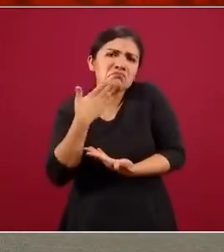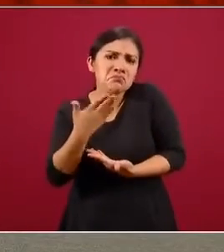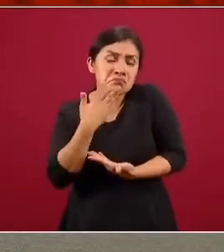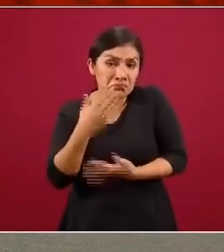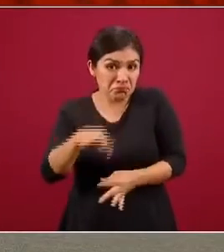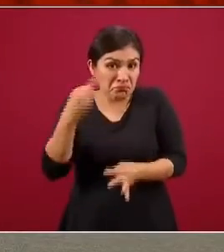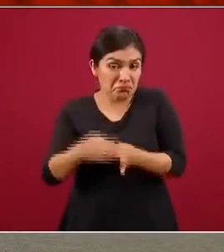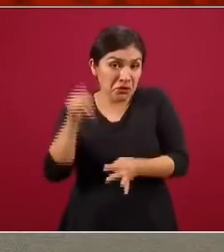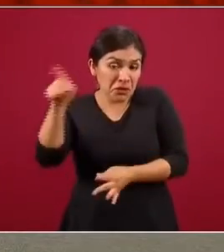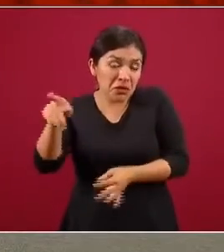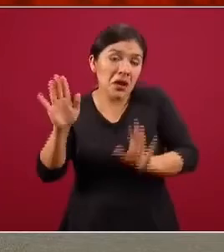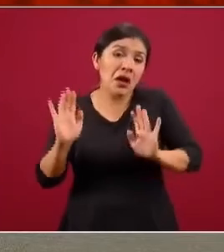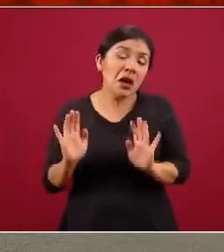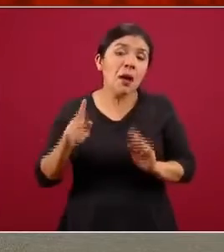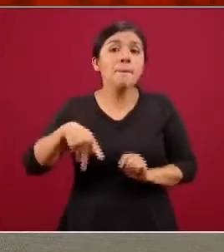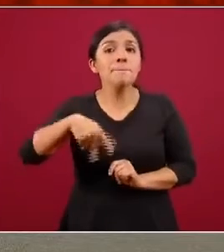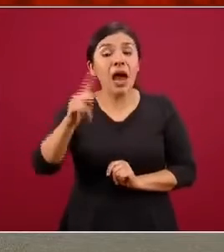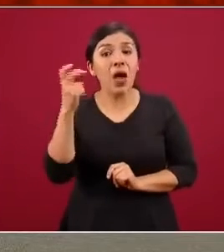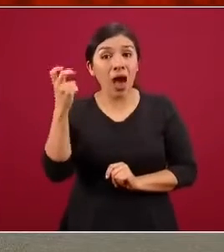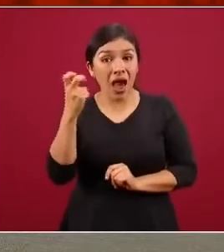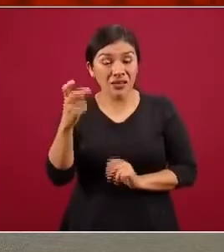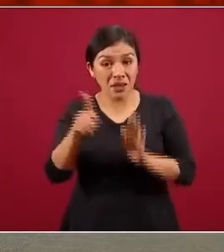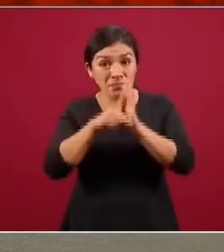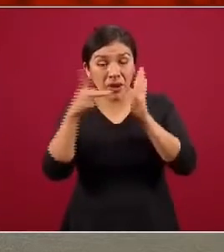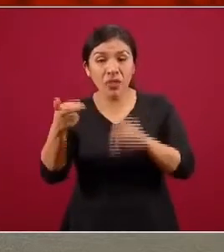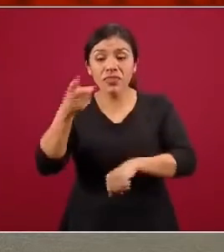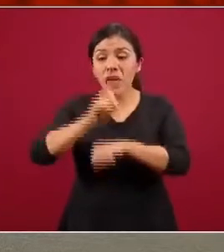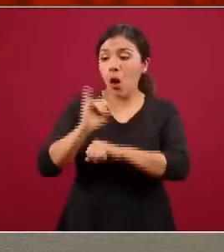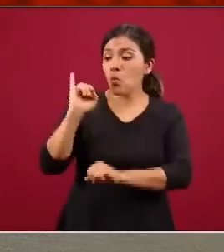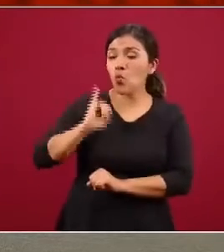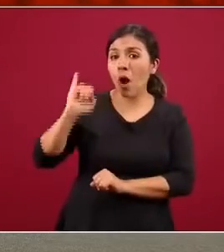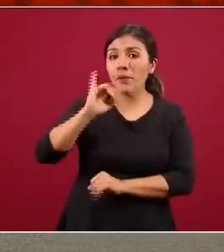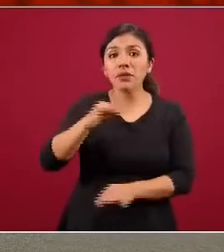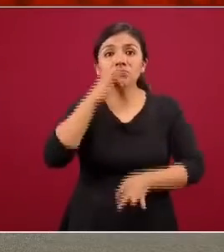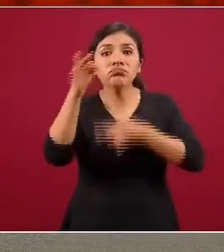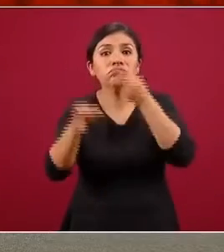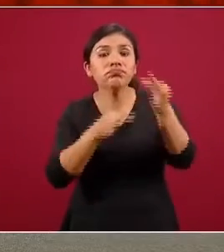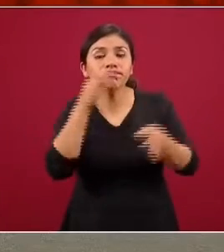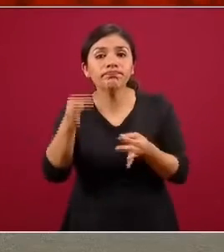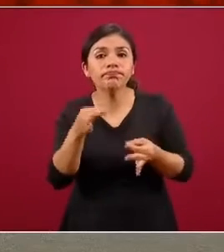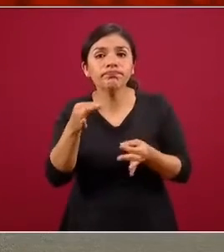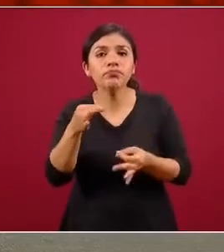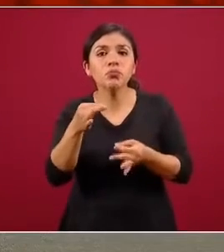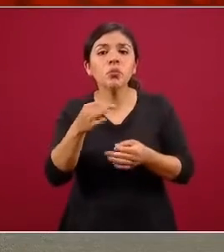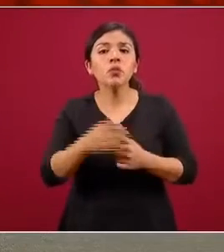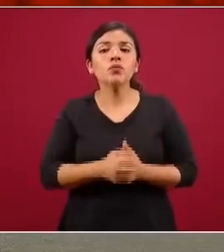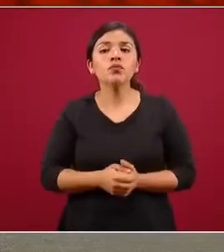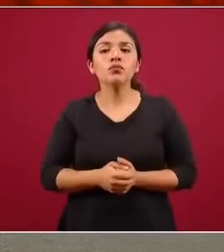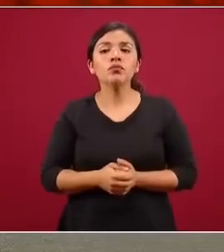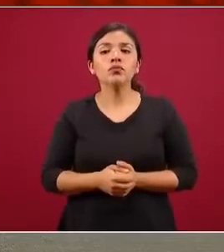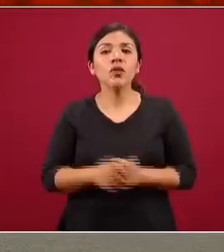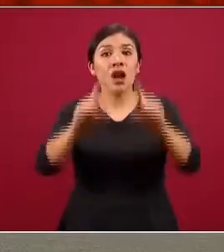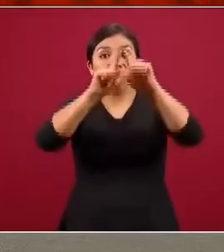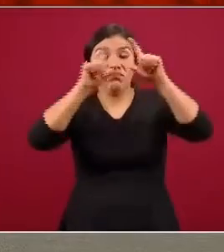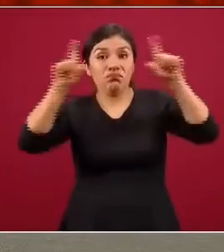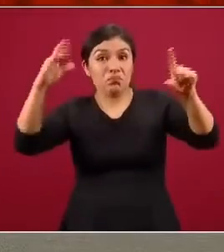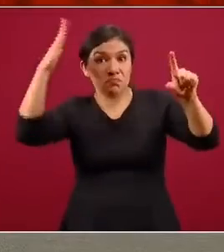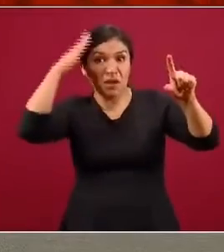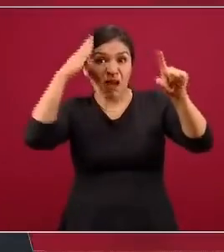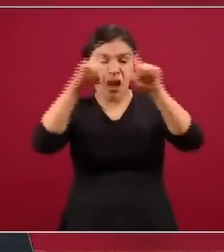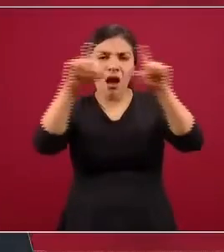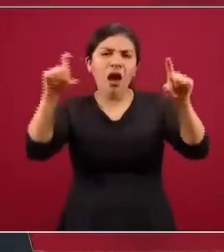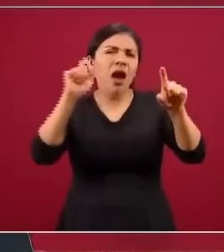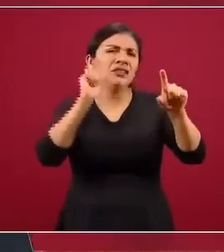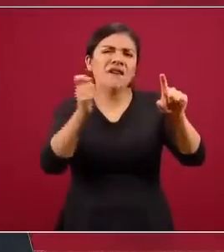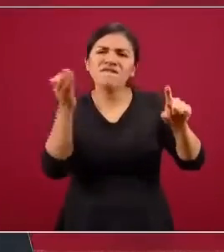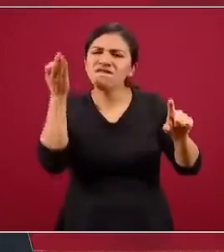sea la fuente primaria, pero este medio mexicano el jueves publicó una noticia con un encabezado